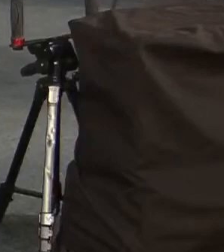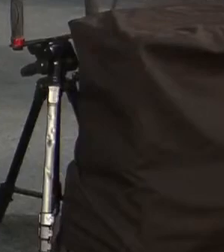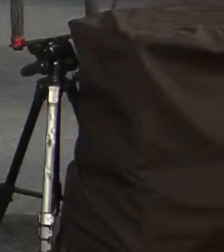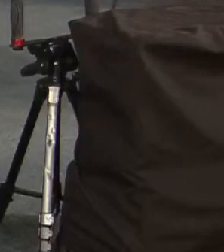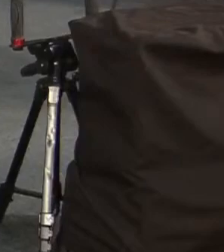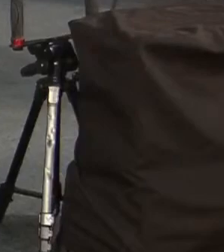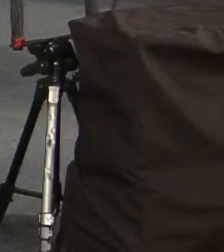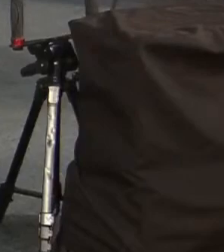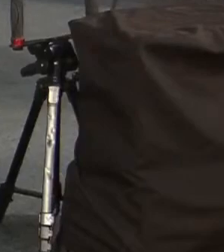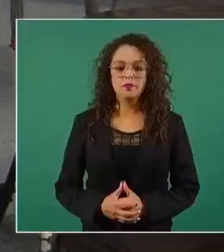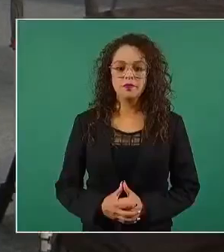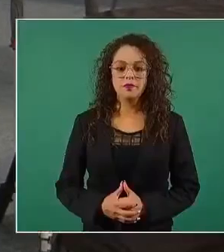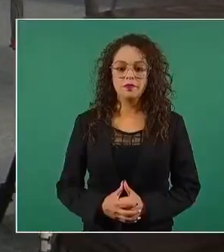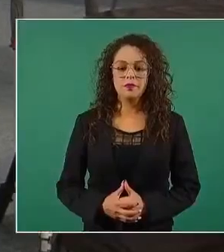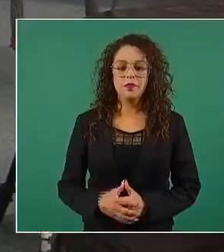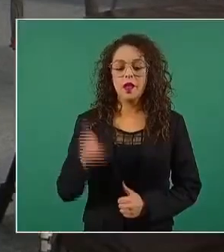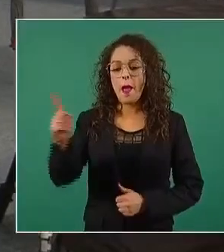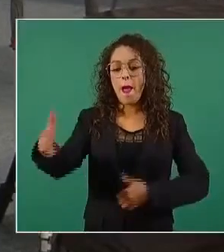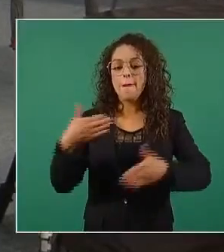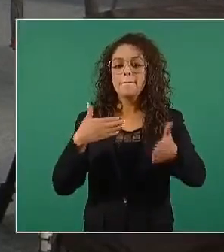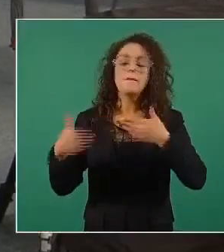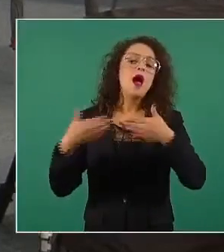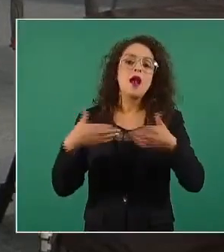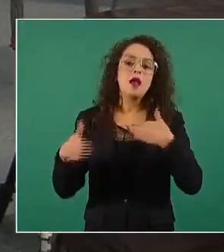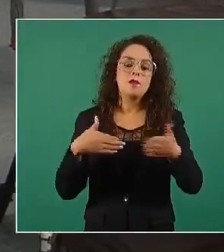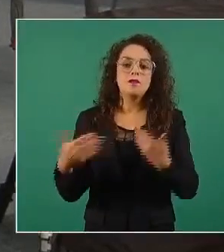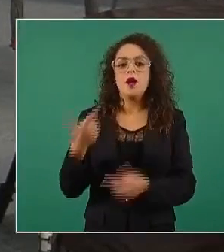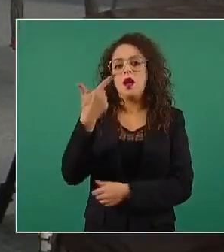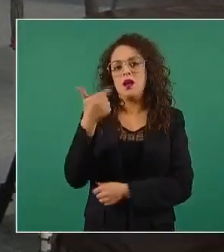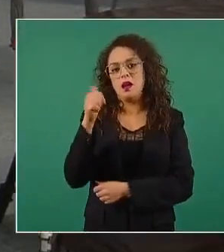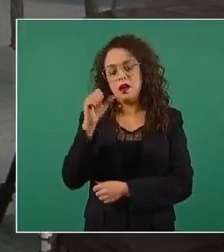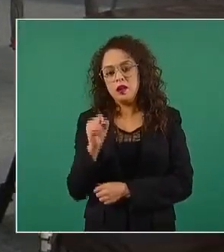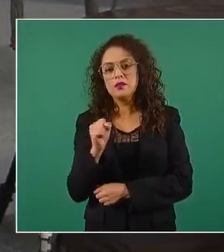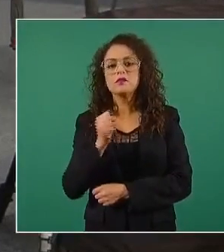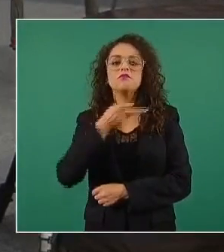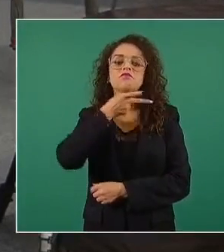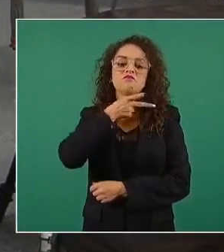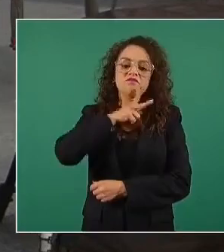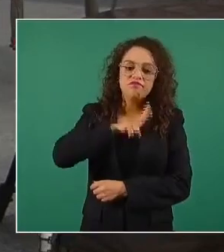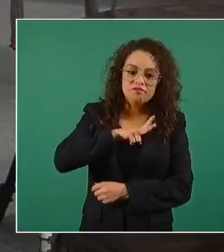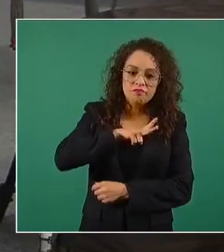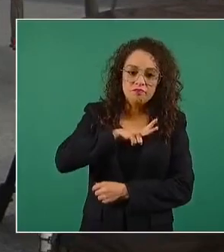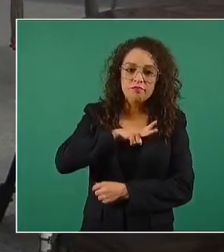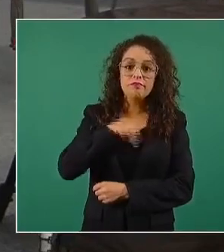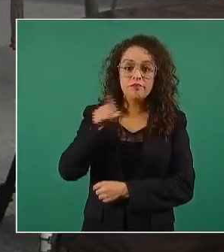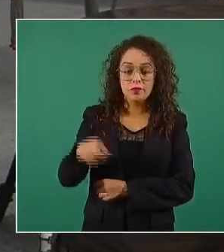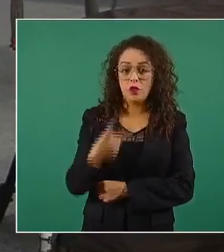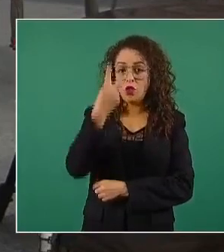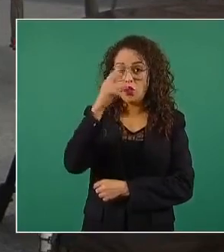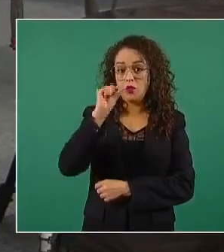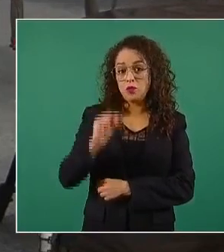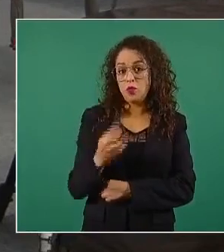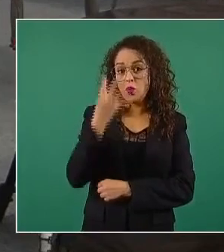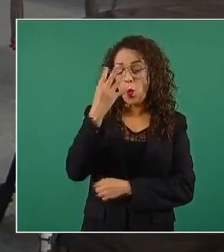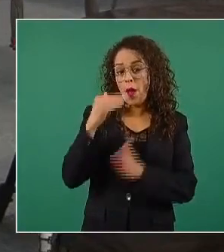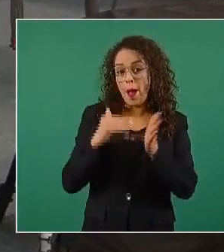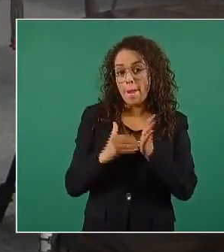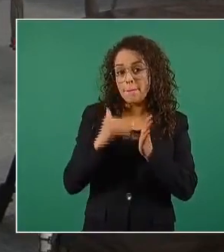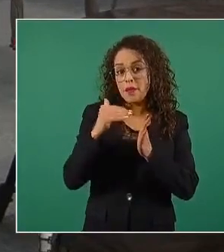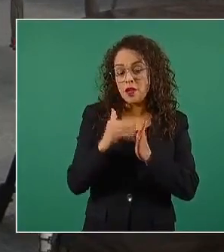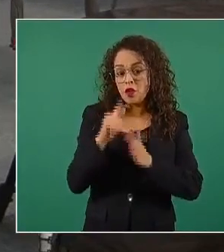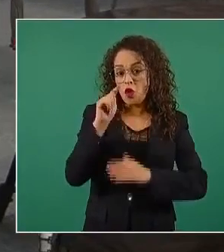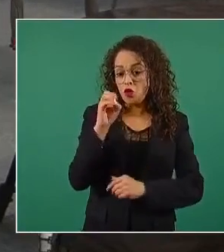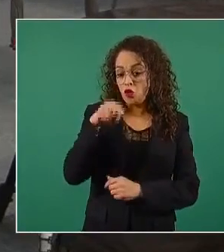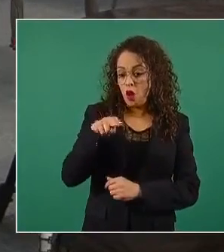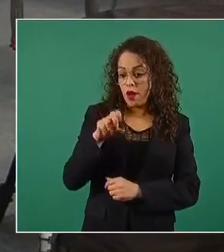petróleo y sus derivados. México cruza anualmente vía este canal 2.4 millones de toneladas